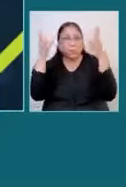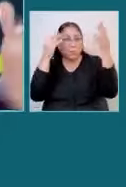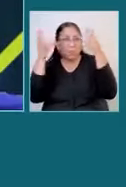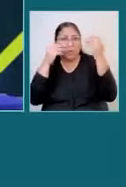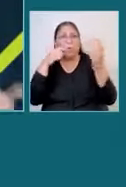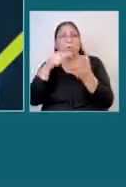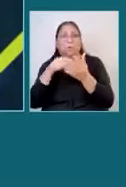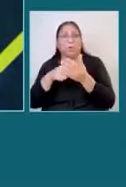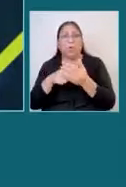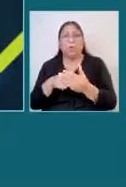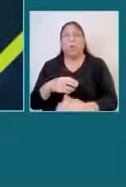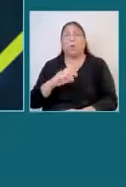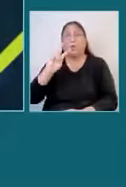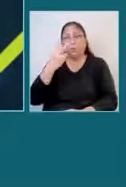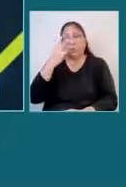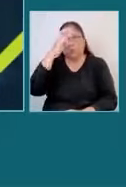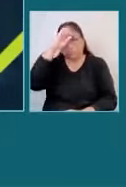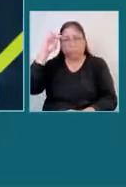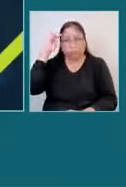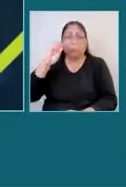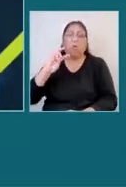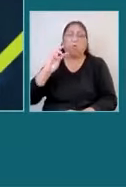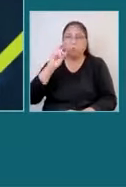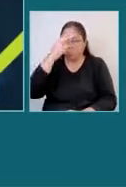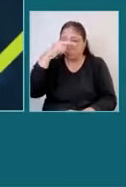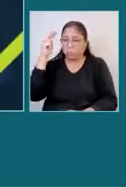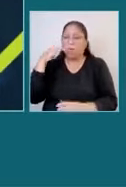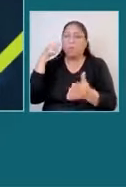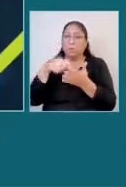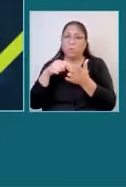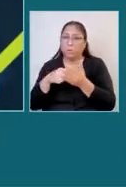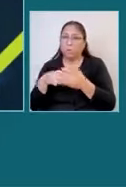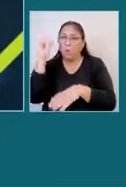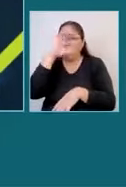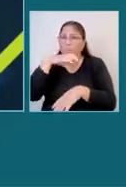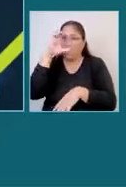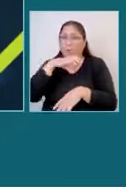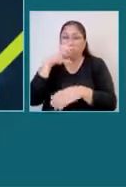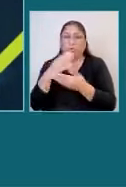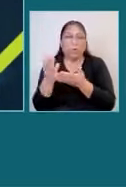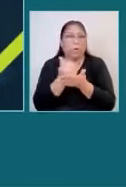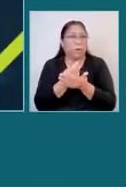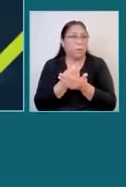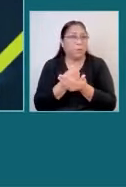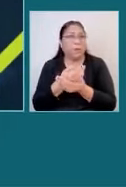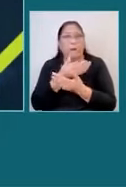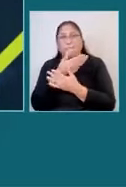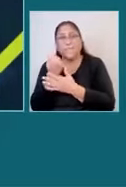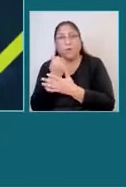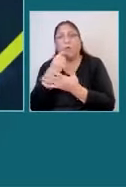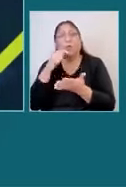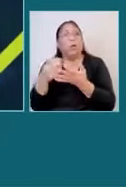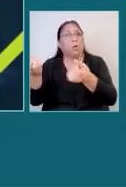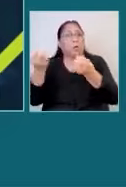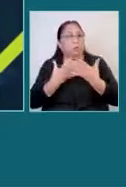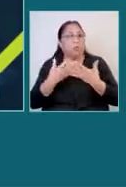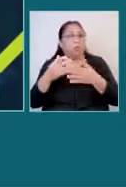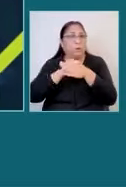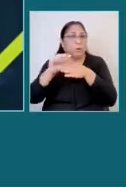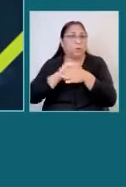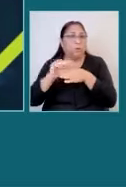en posgrado como en pregrado, ¿no? Y a nivel ya más un poco de buscar capital, creo que el que nos dio el mejor entrenamiento